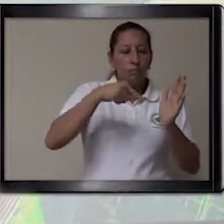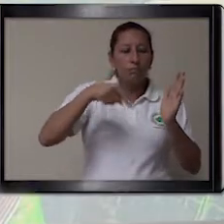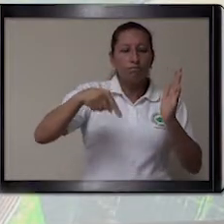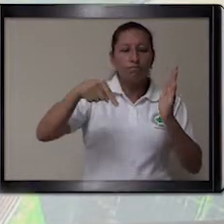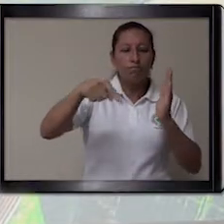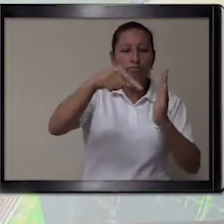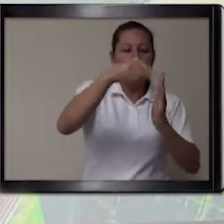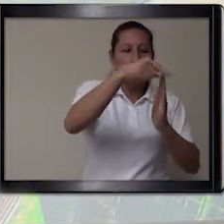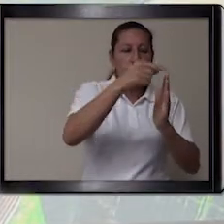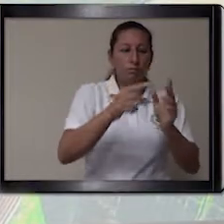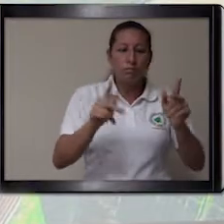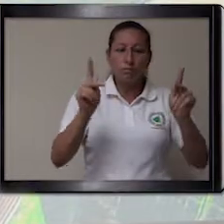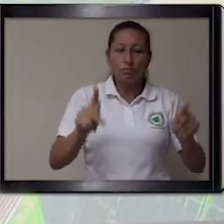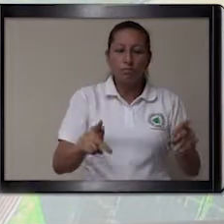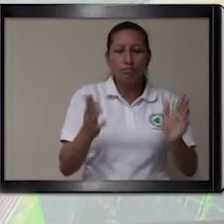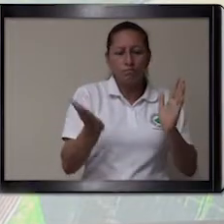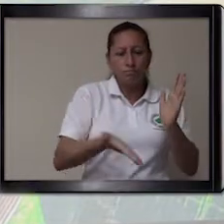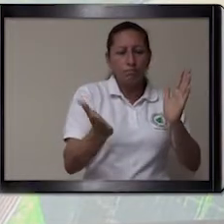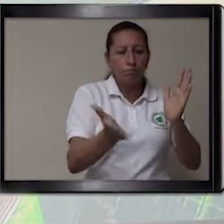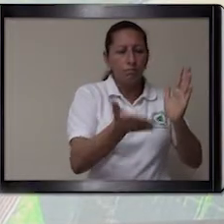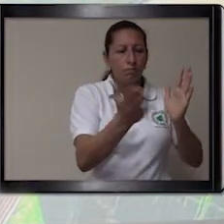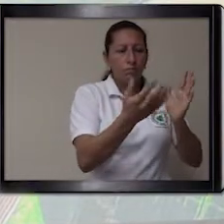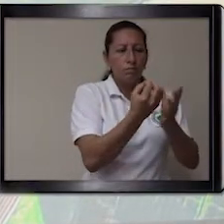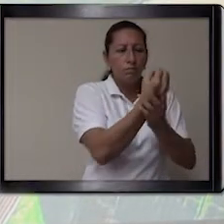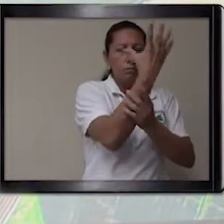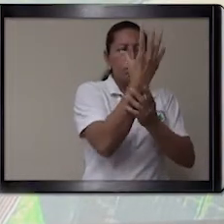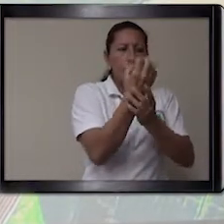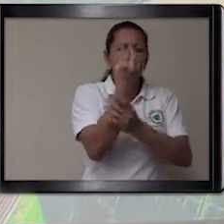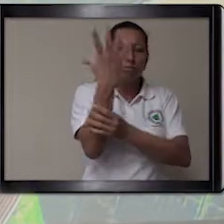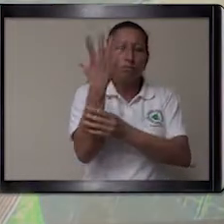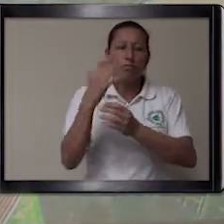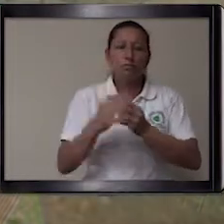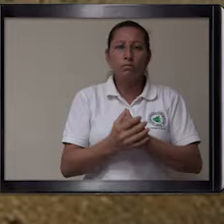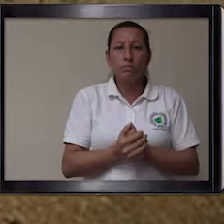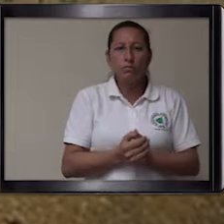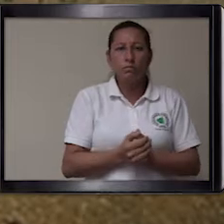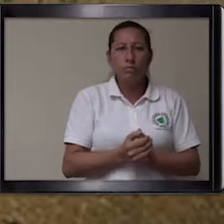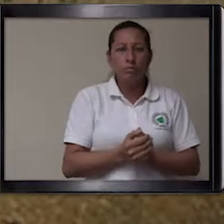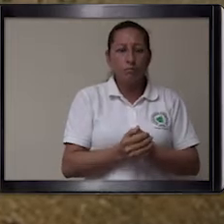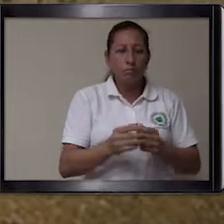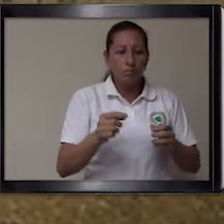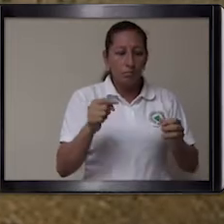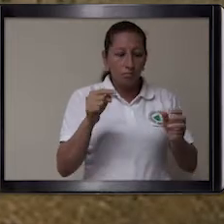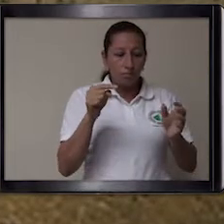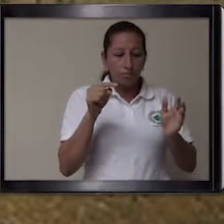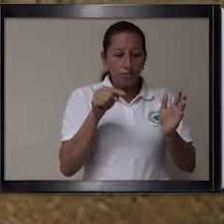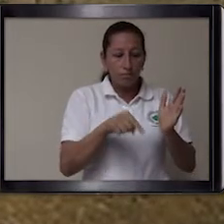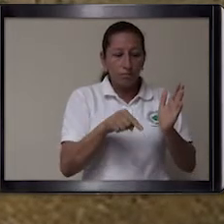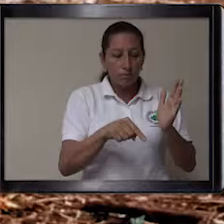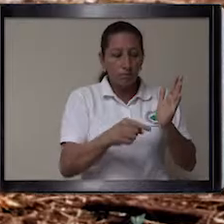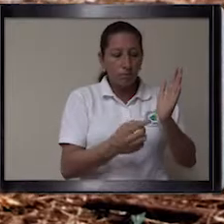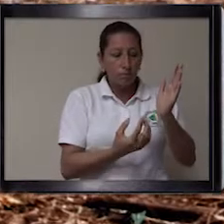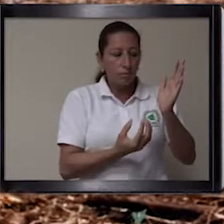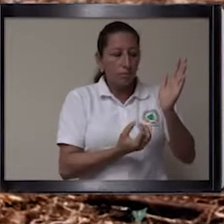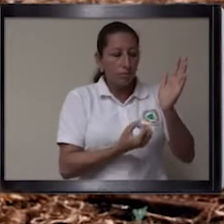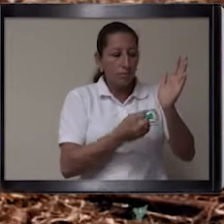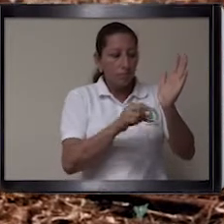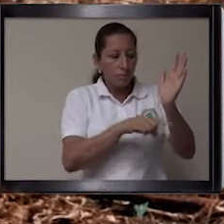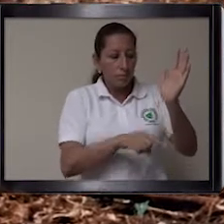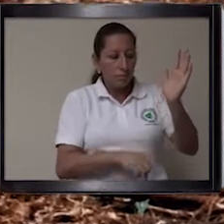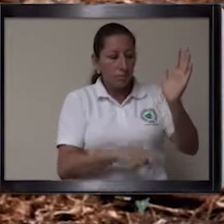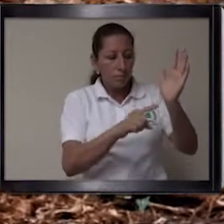La deforestación crea un gran problema, porque las raíces de los árboles le dan fortaleza al suelo, le dan